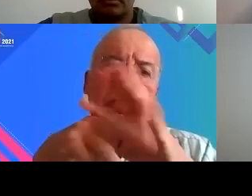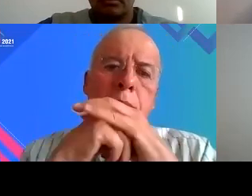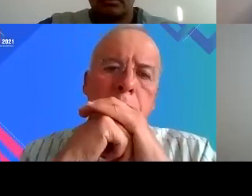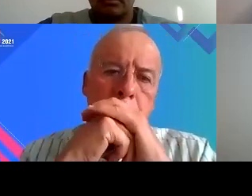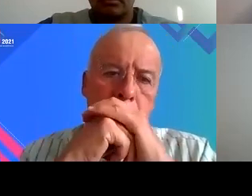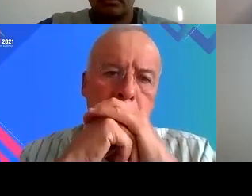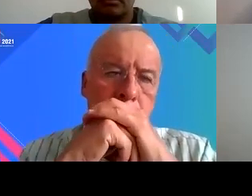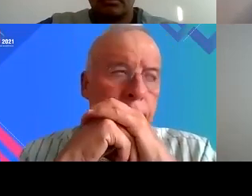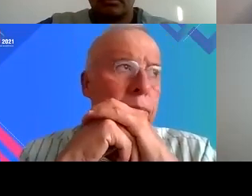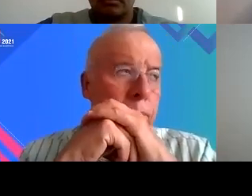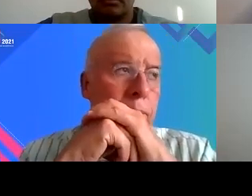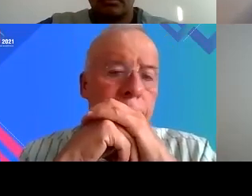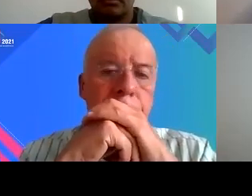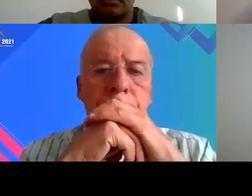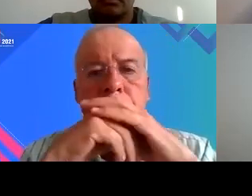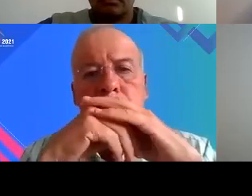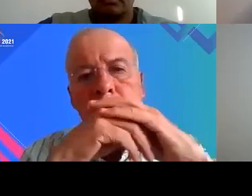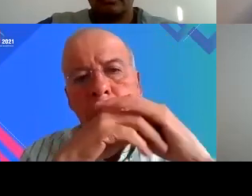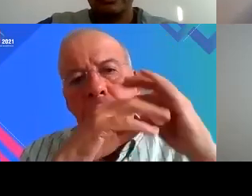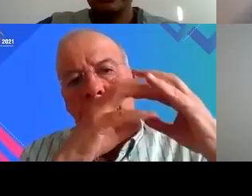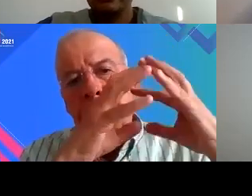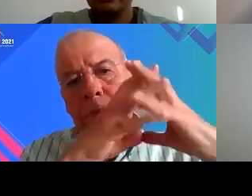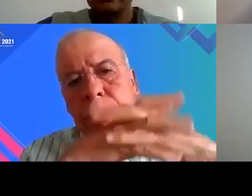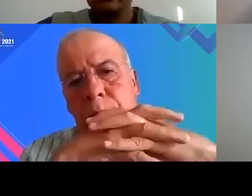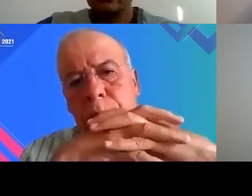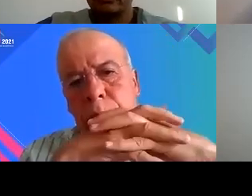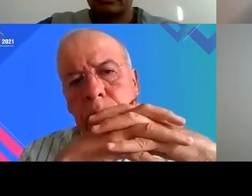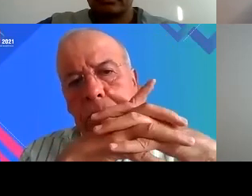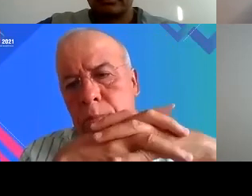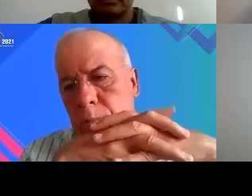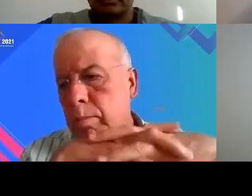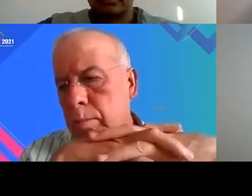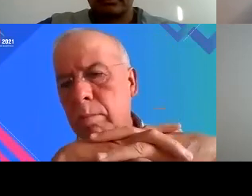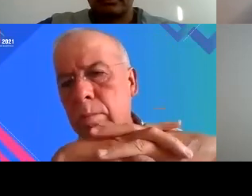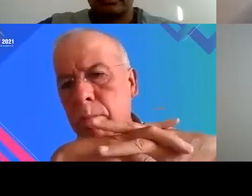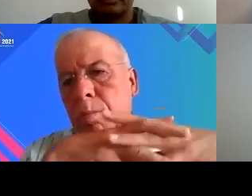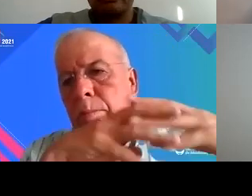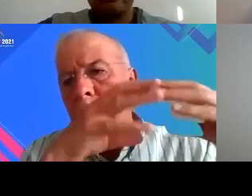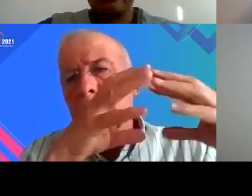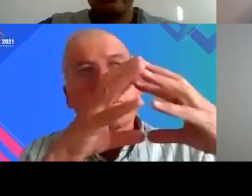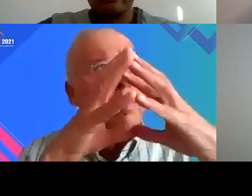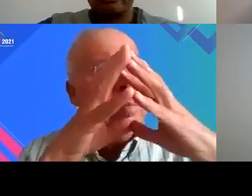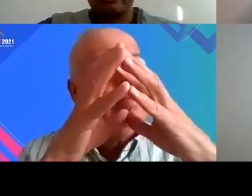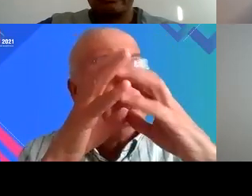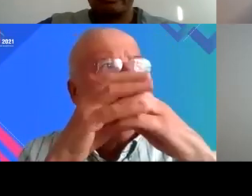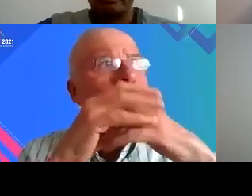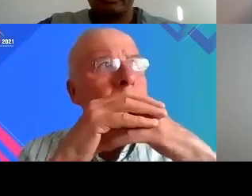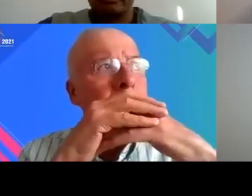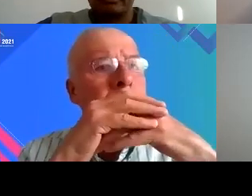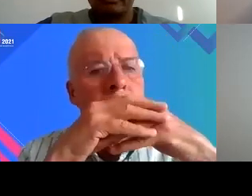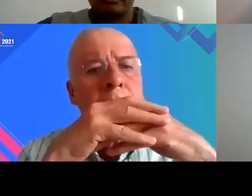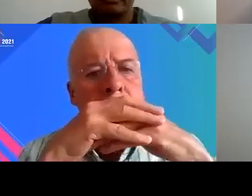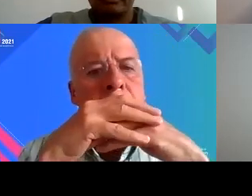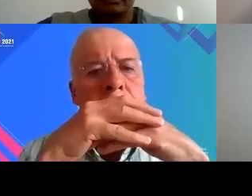estudiantes altamente motivados en esta búsqueda de soluciones a problemas profundos de América Latina, que